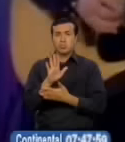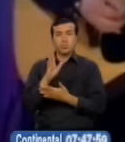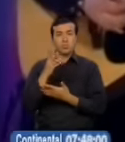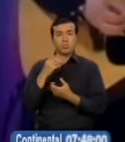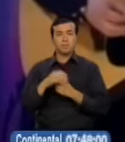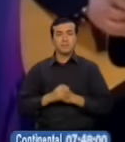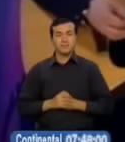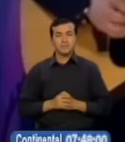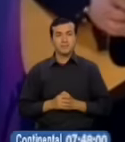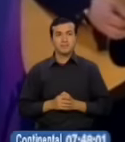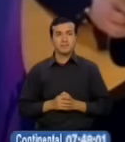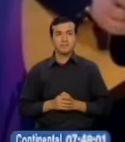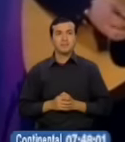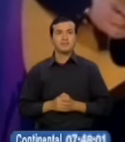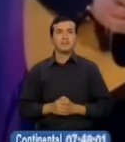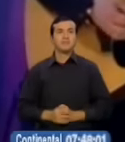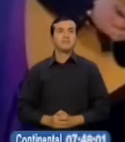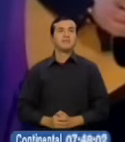canción.